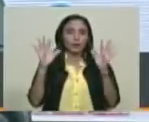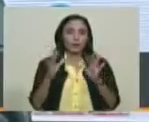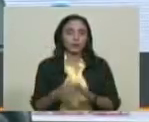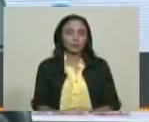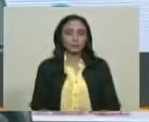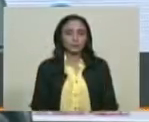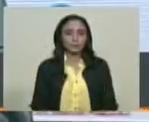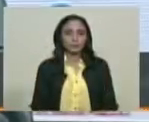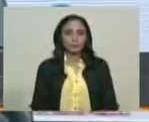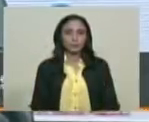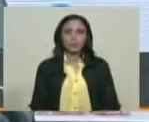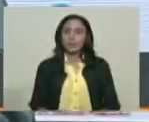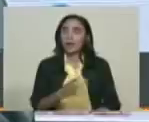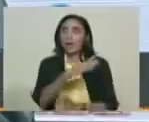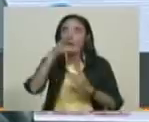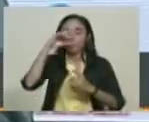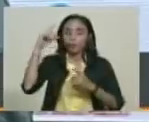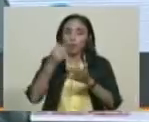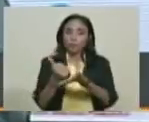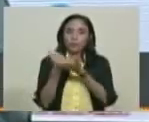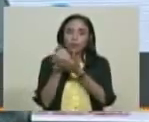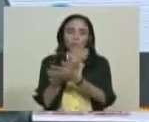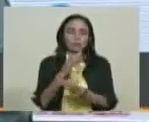Nos salvamos por un milagro.